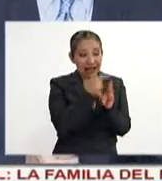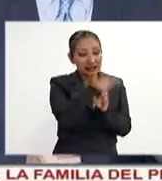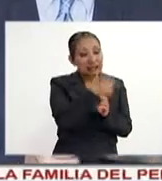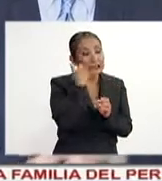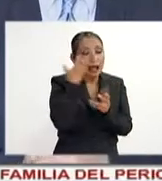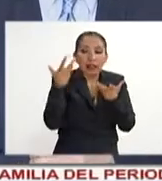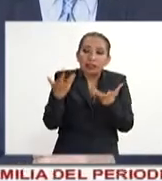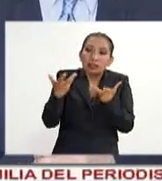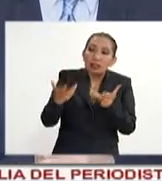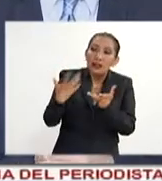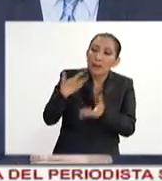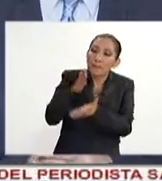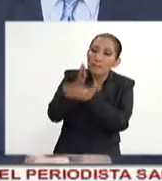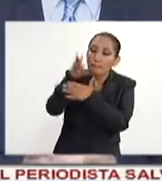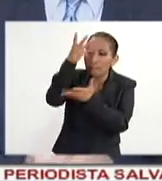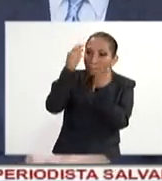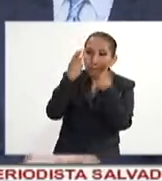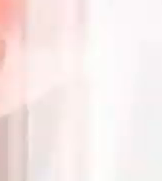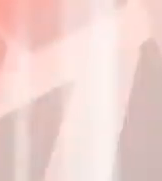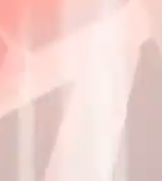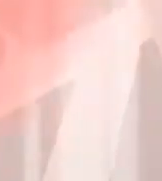deseo de venir aquí.